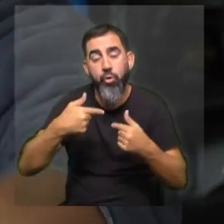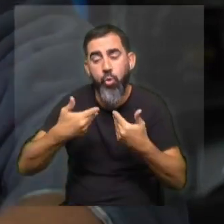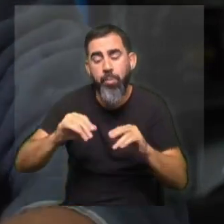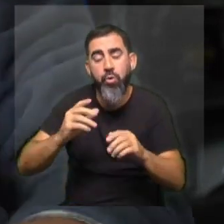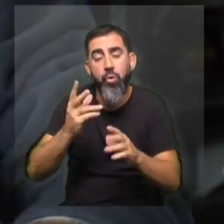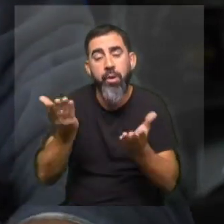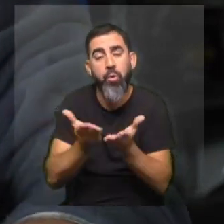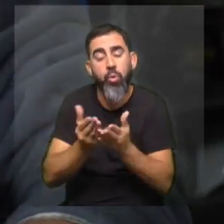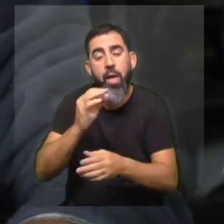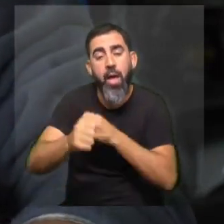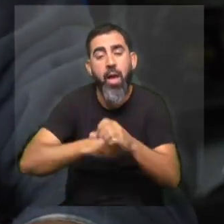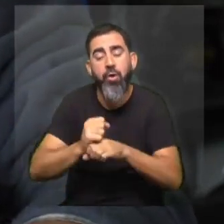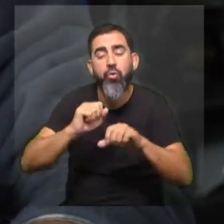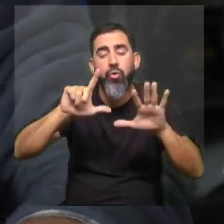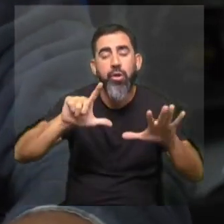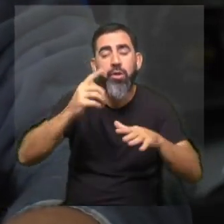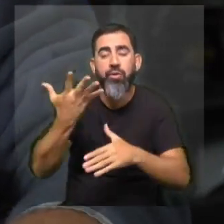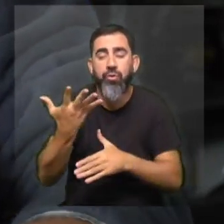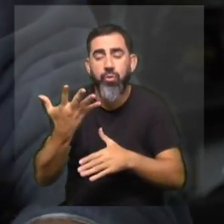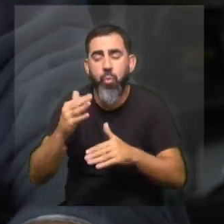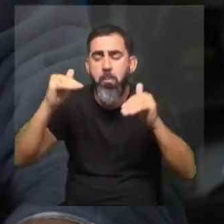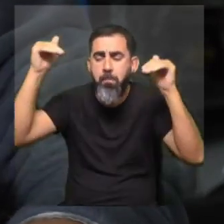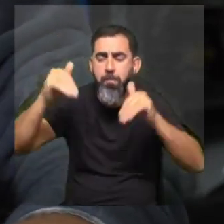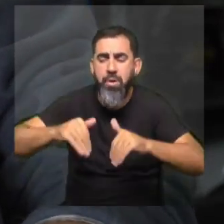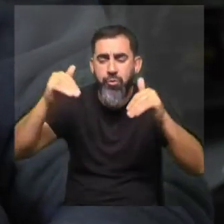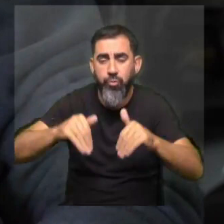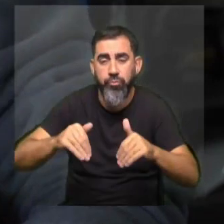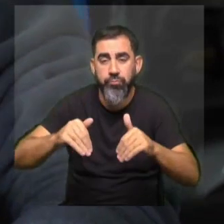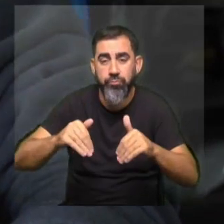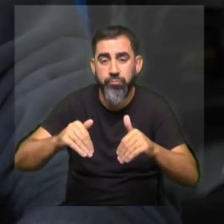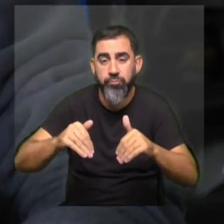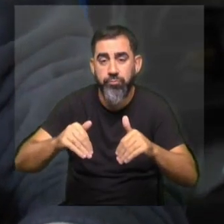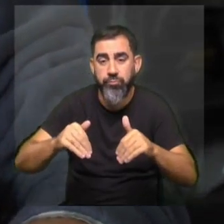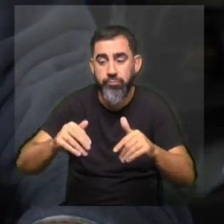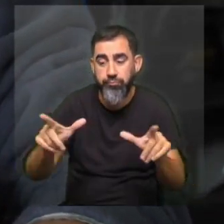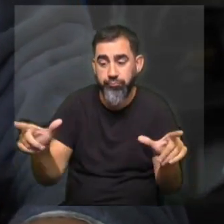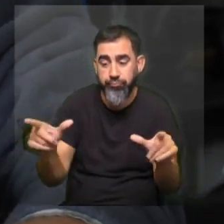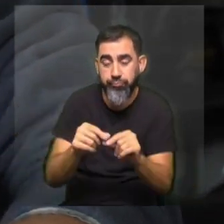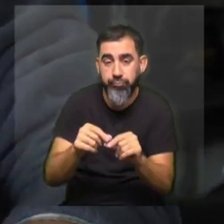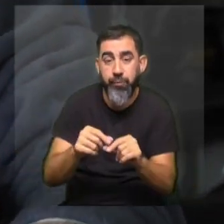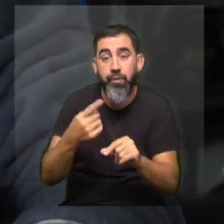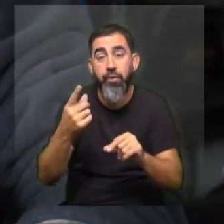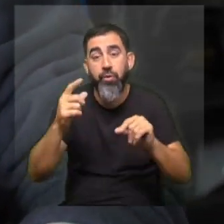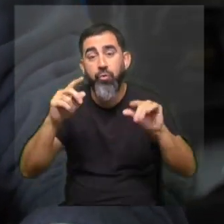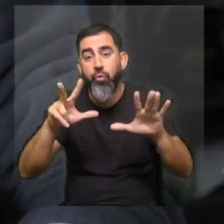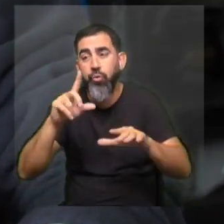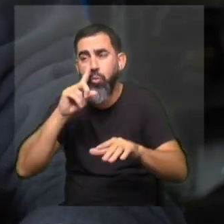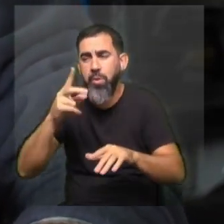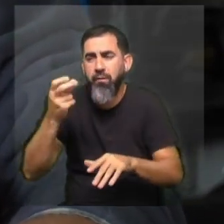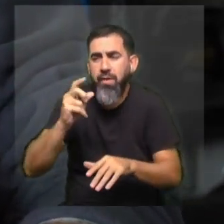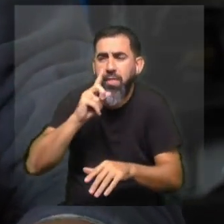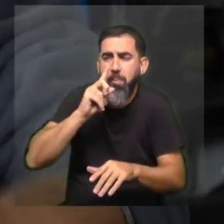nosotros teníamos 1 millón de genes. Es decir, bueno, pasamos, el día que lo secuenciaron entero, a 18.000, 20.000